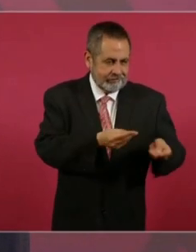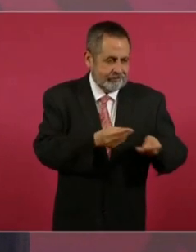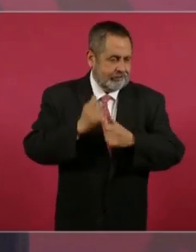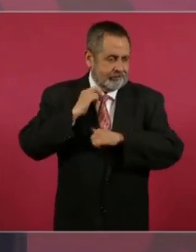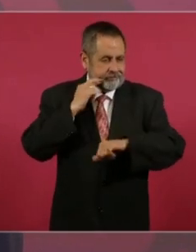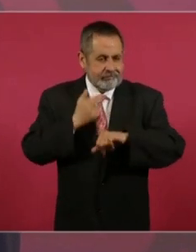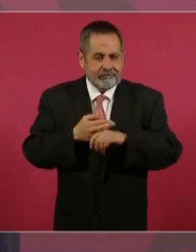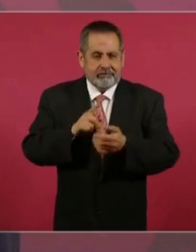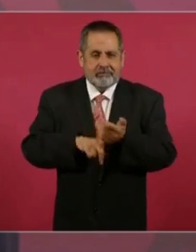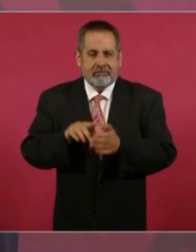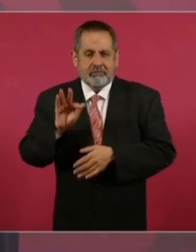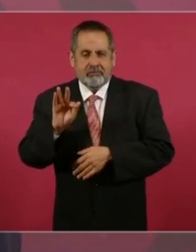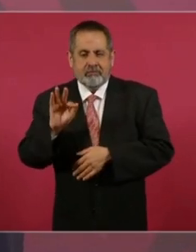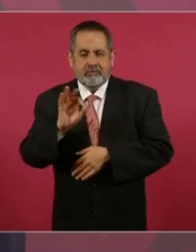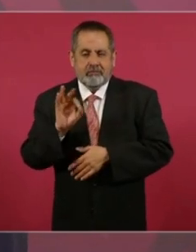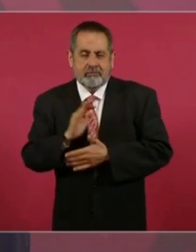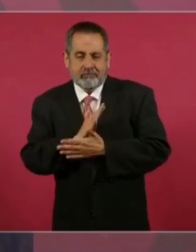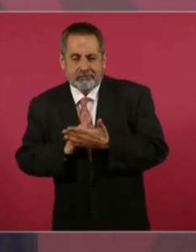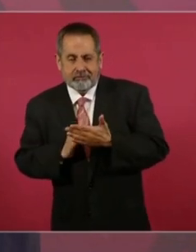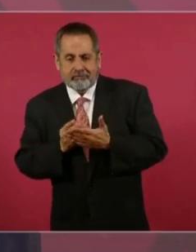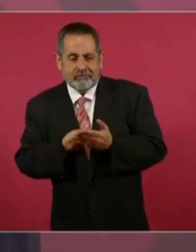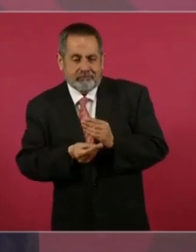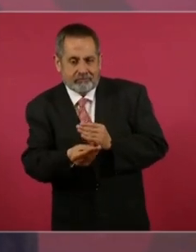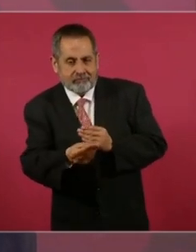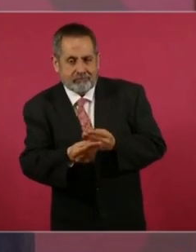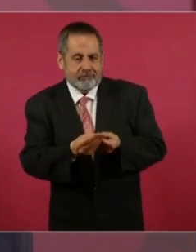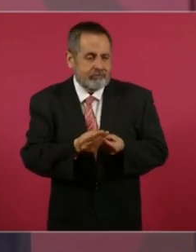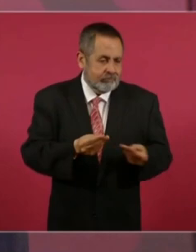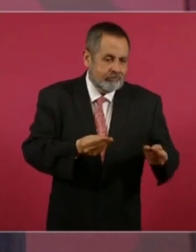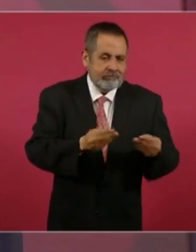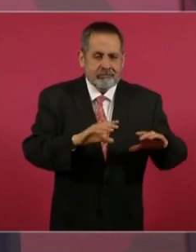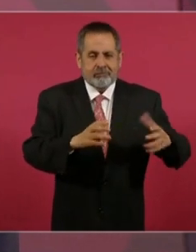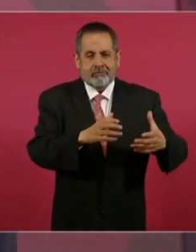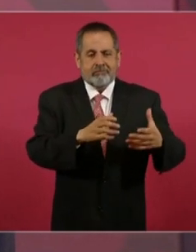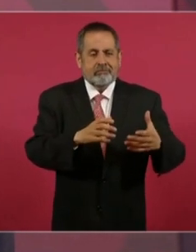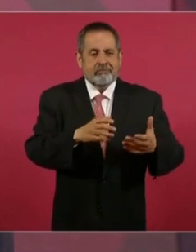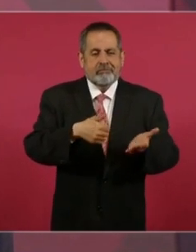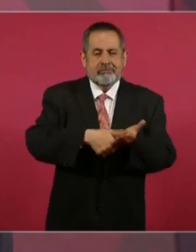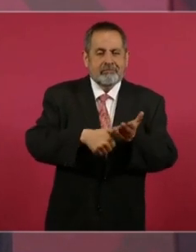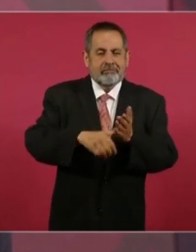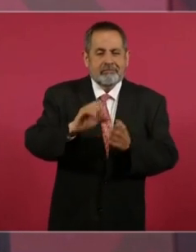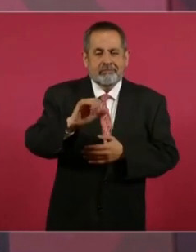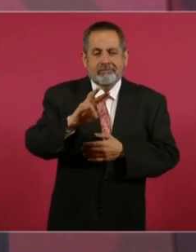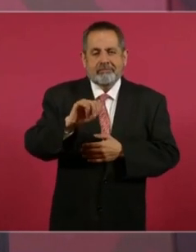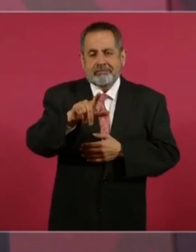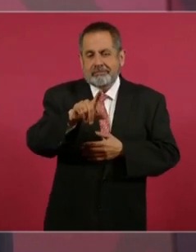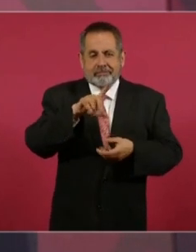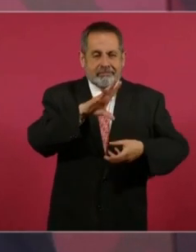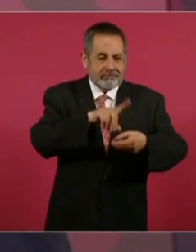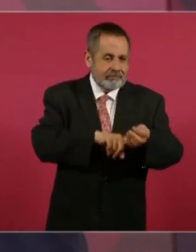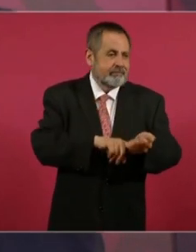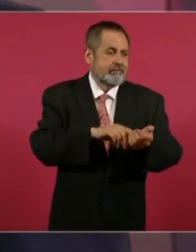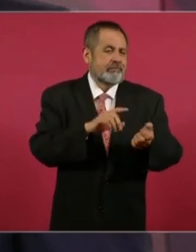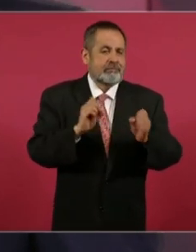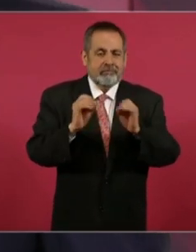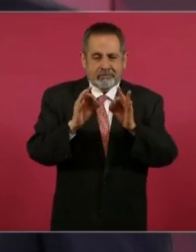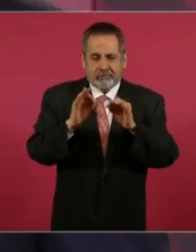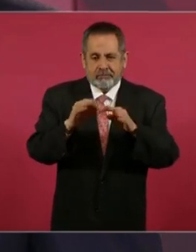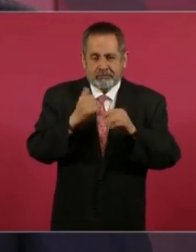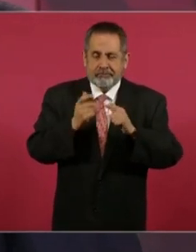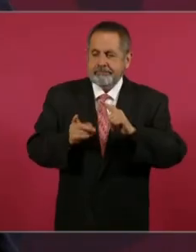el 40%, 20%, del registro civil, de las oficinas